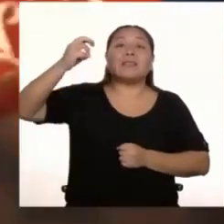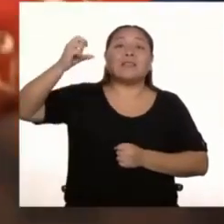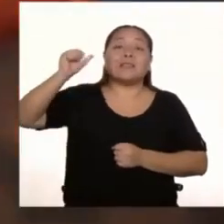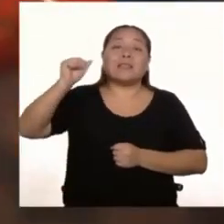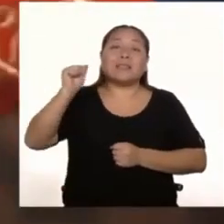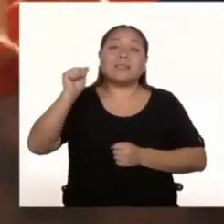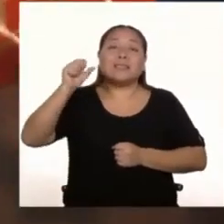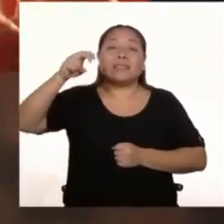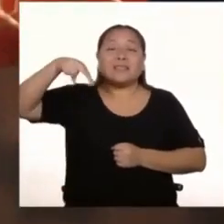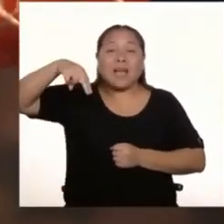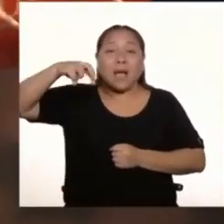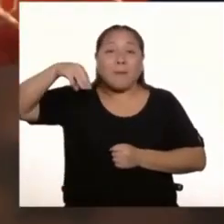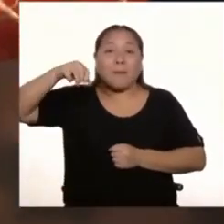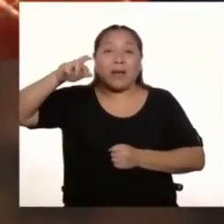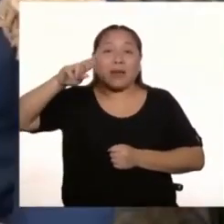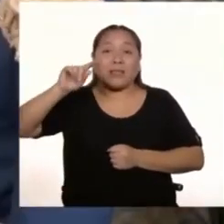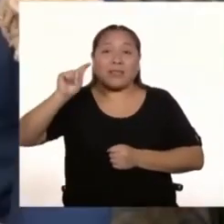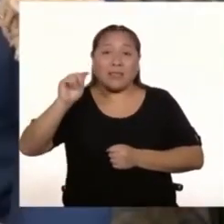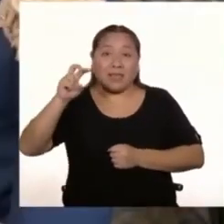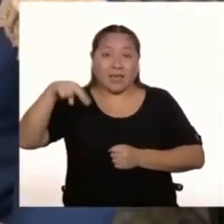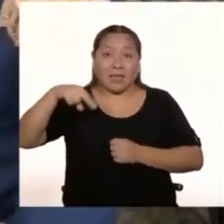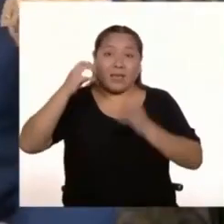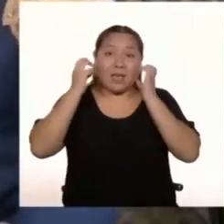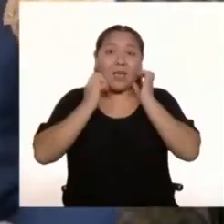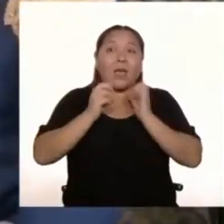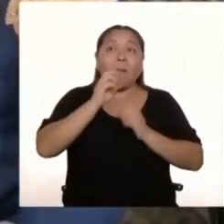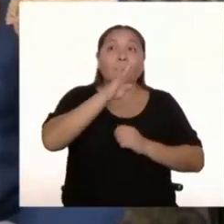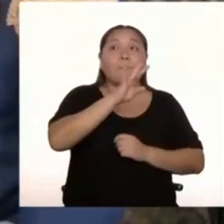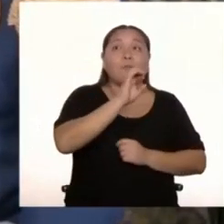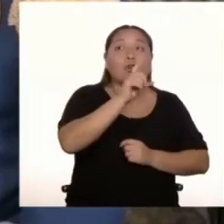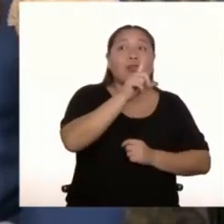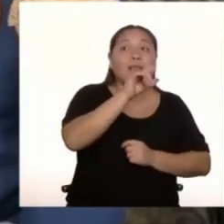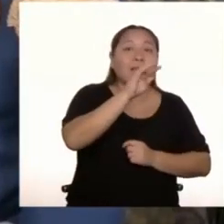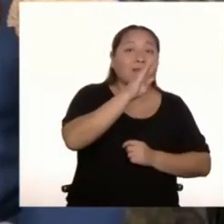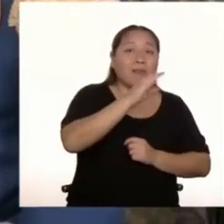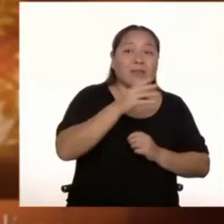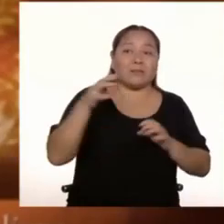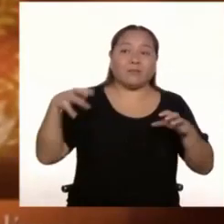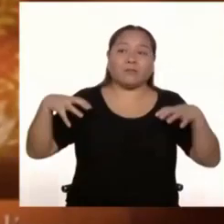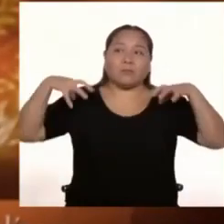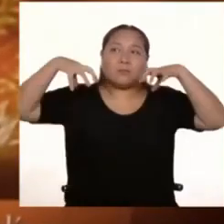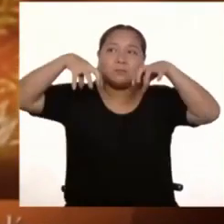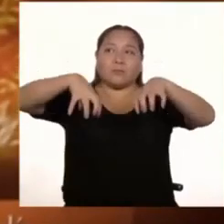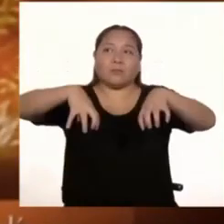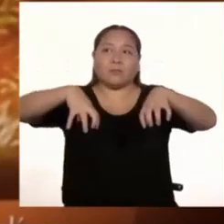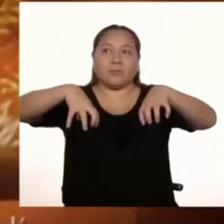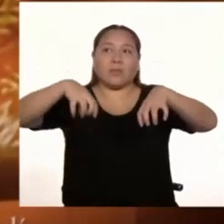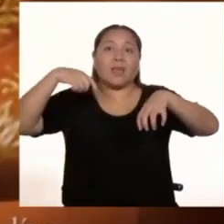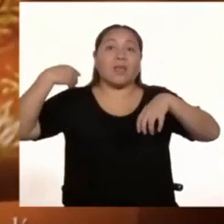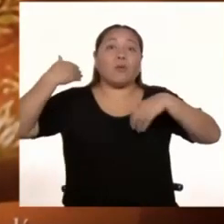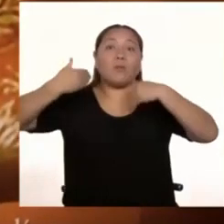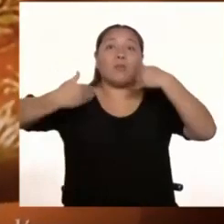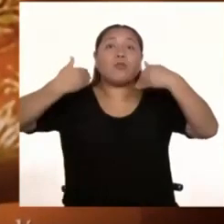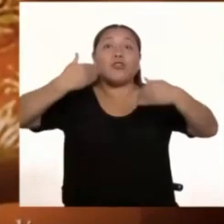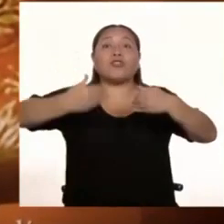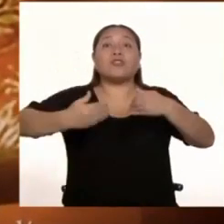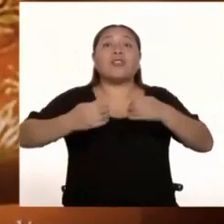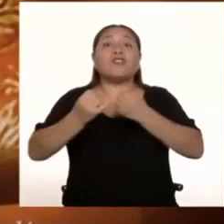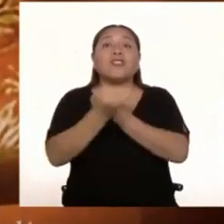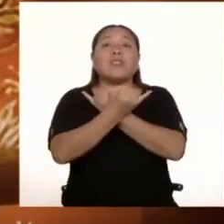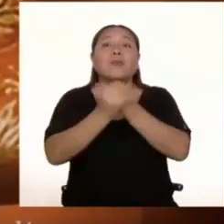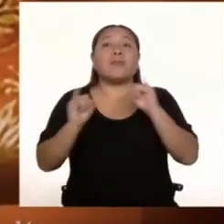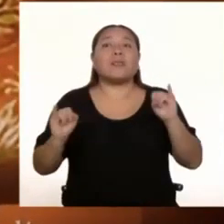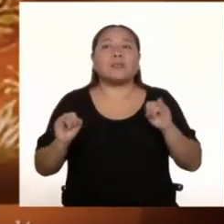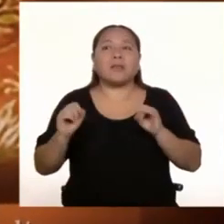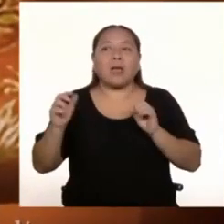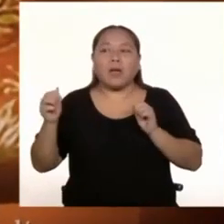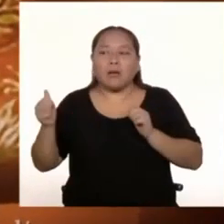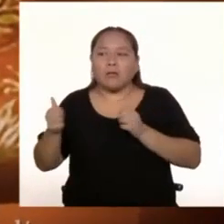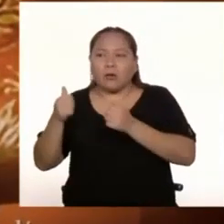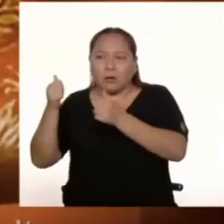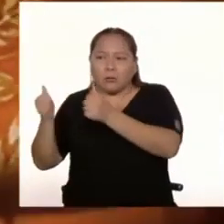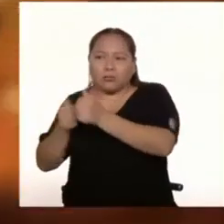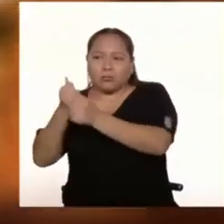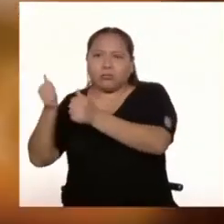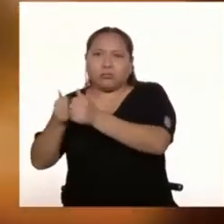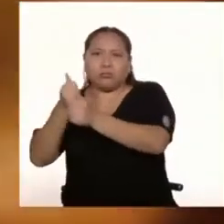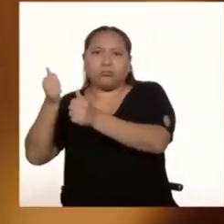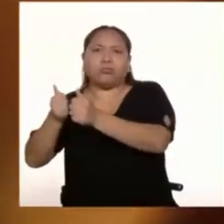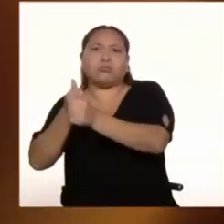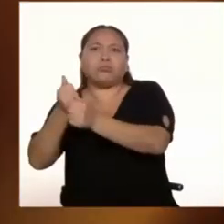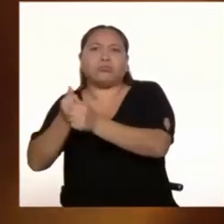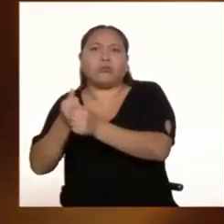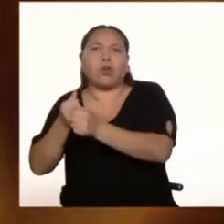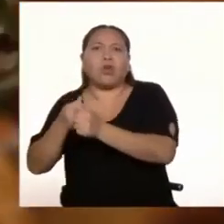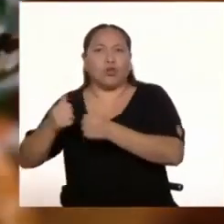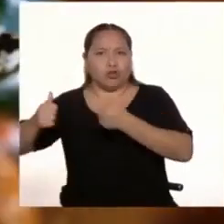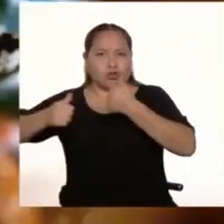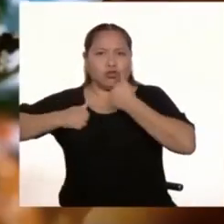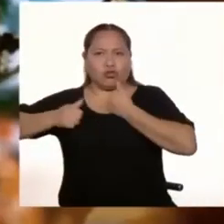al Perú para culminar el proceso de emancipación. Ellos estuvieron acompañados por soldados y oficiales